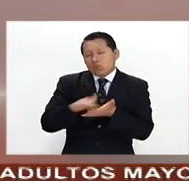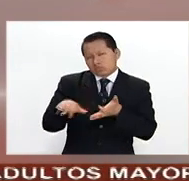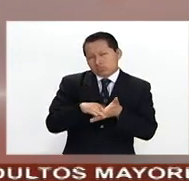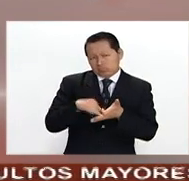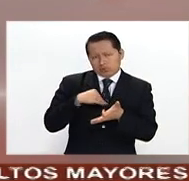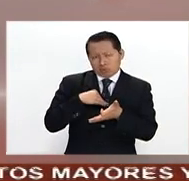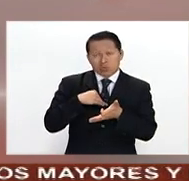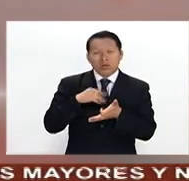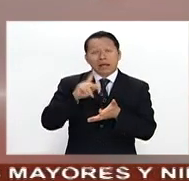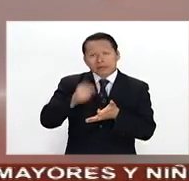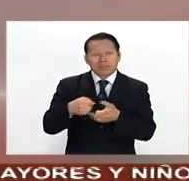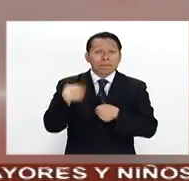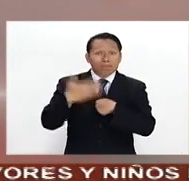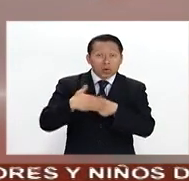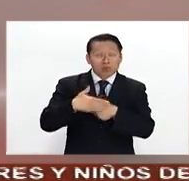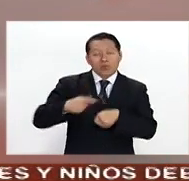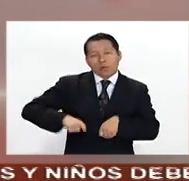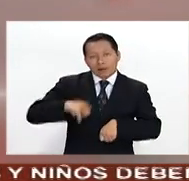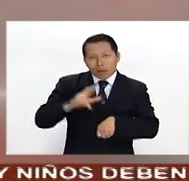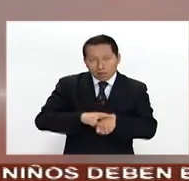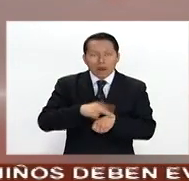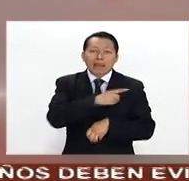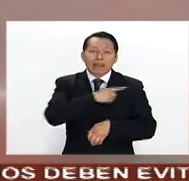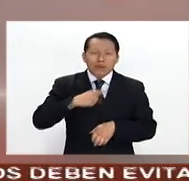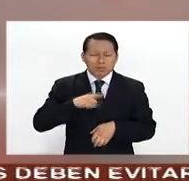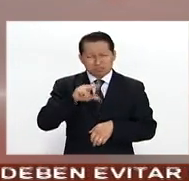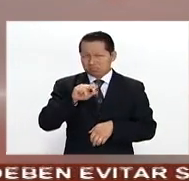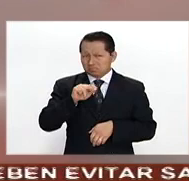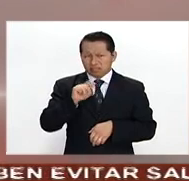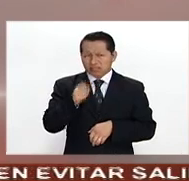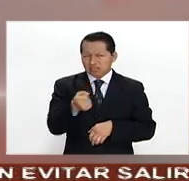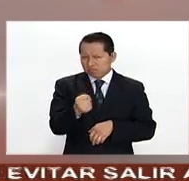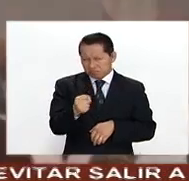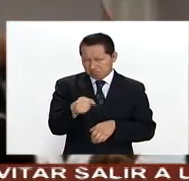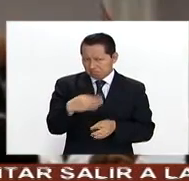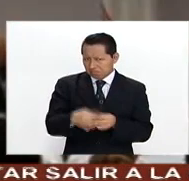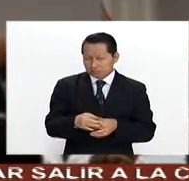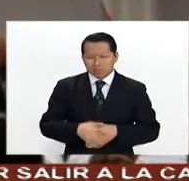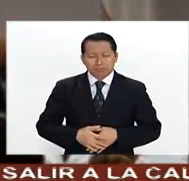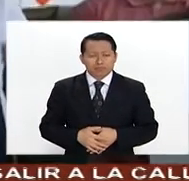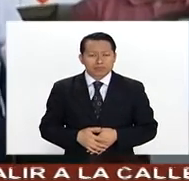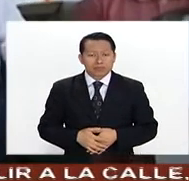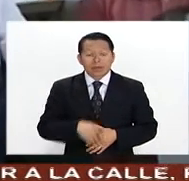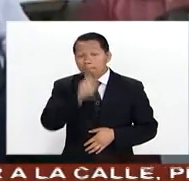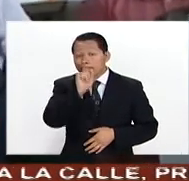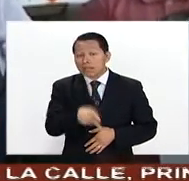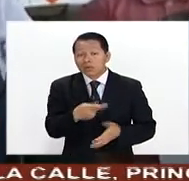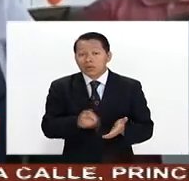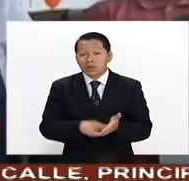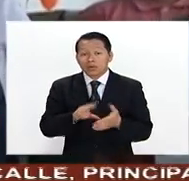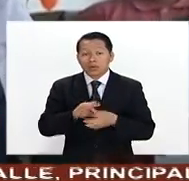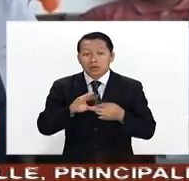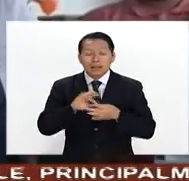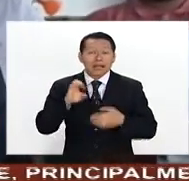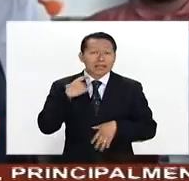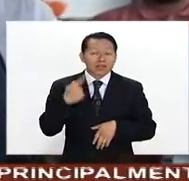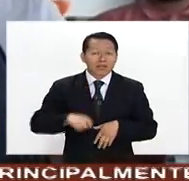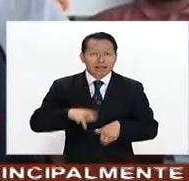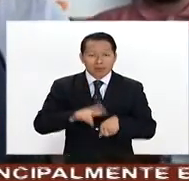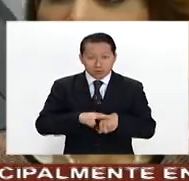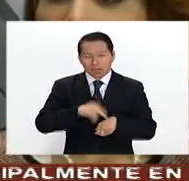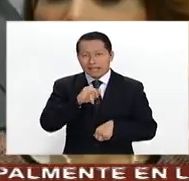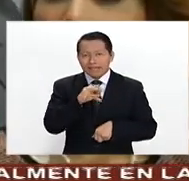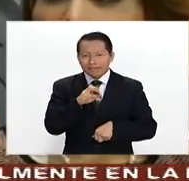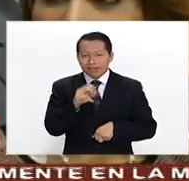dejar deuda al siguiente gobernador, es un crédito que tendré que pagar en septiembre. También mencionó que el exgobernador de Veracruz,